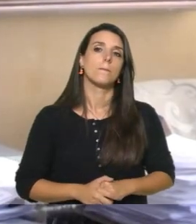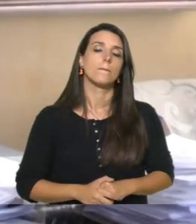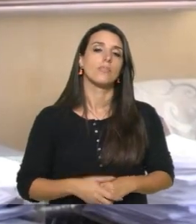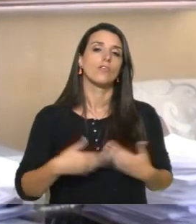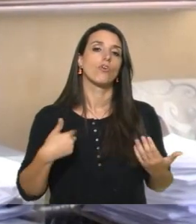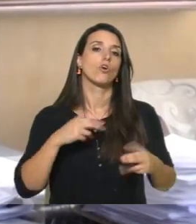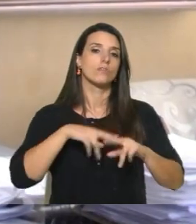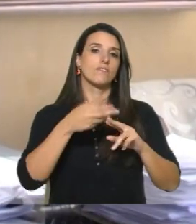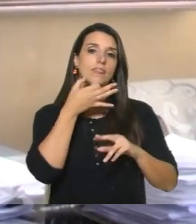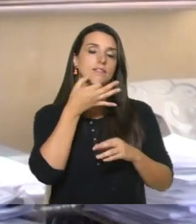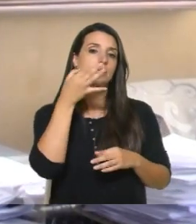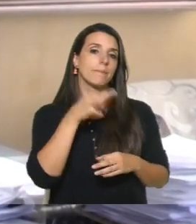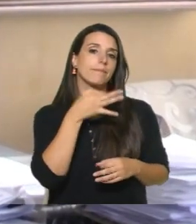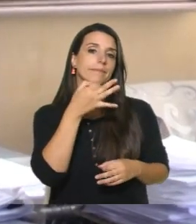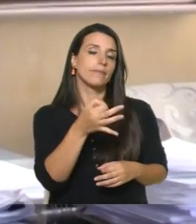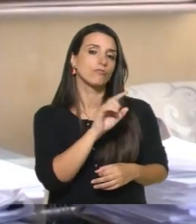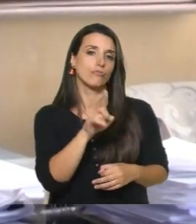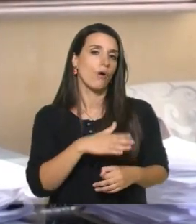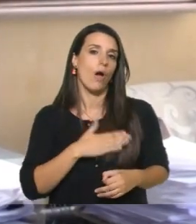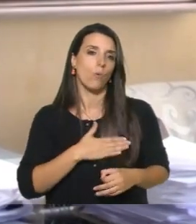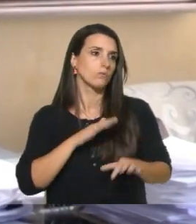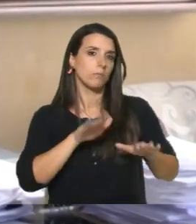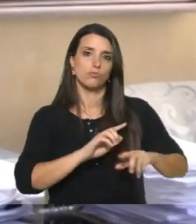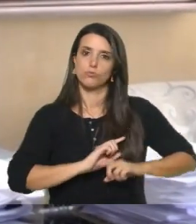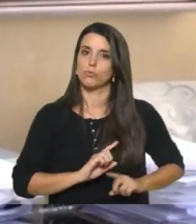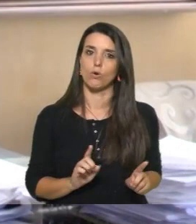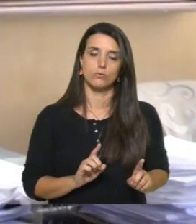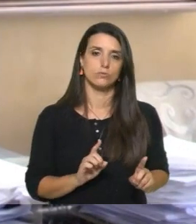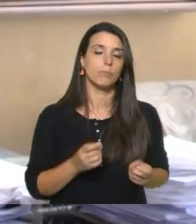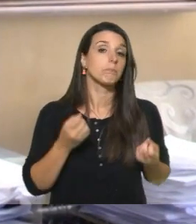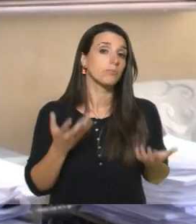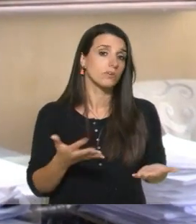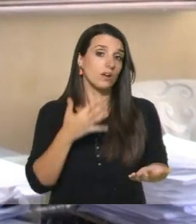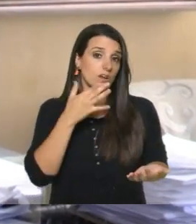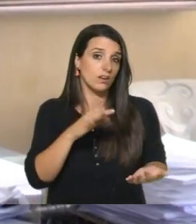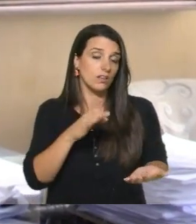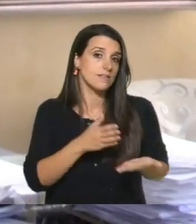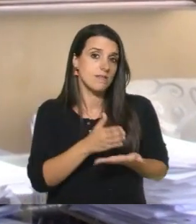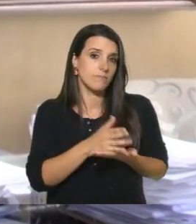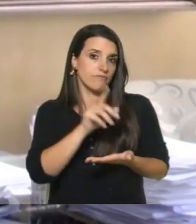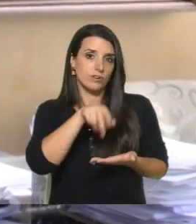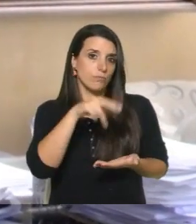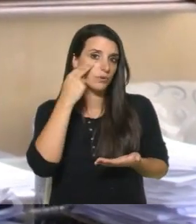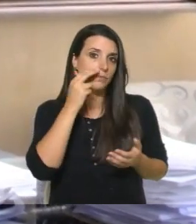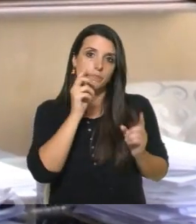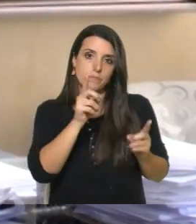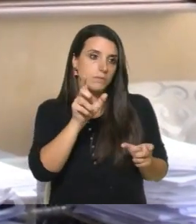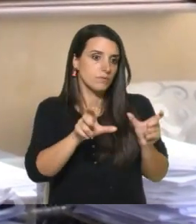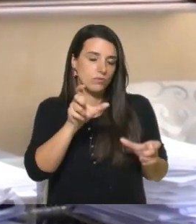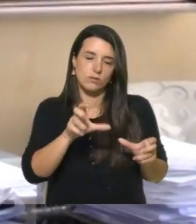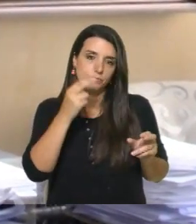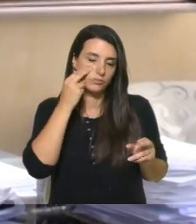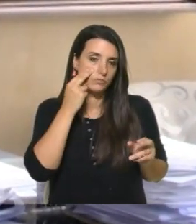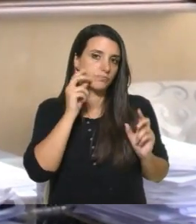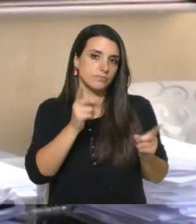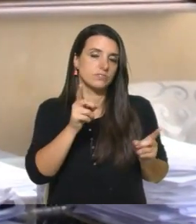voy a reiterar lo que siempre he dicho que no estoy de acuerdo con los paros este porque realmente siempre afecta a la misma población siempre